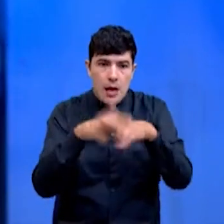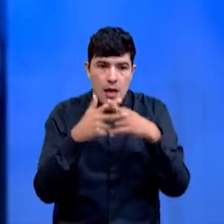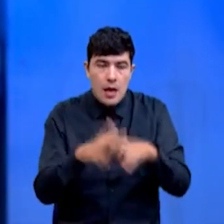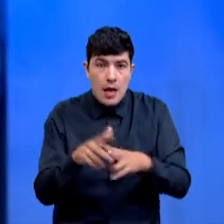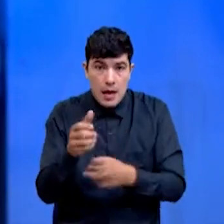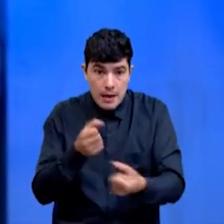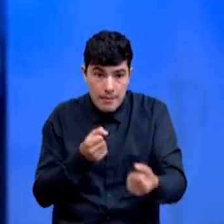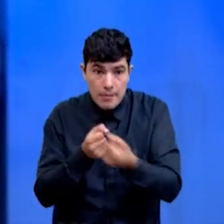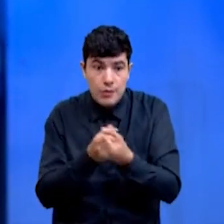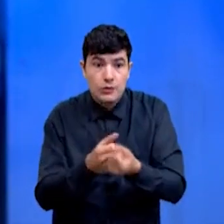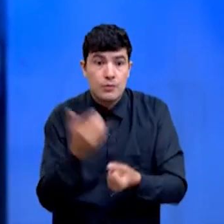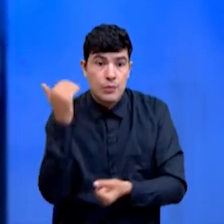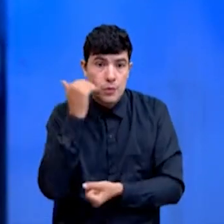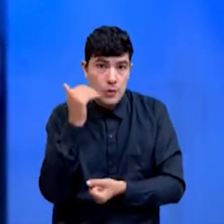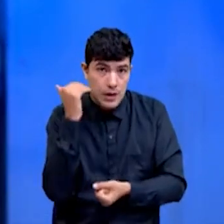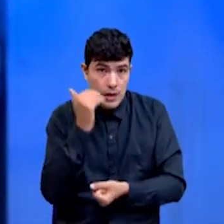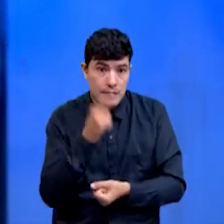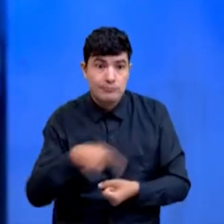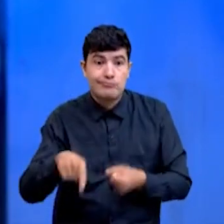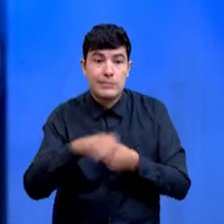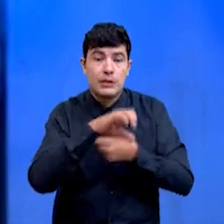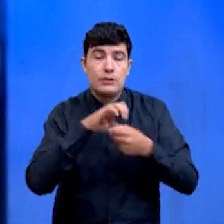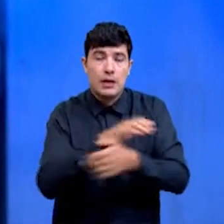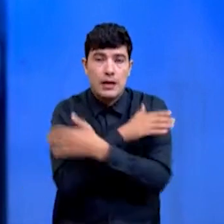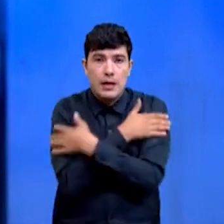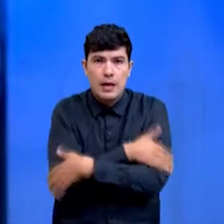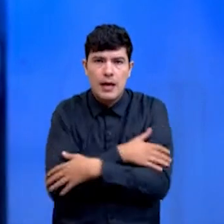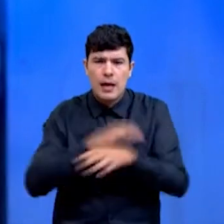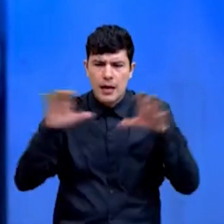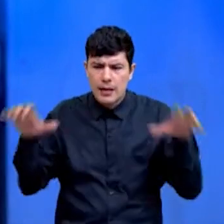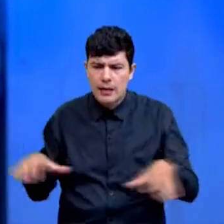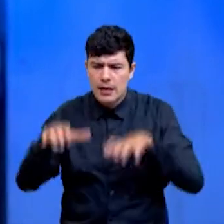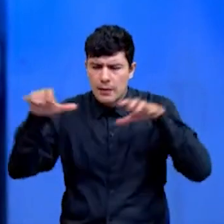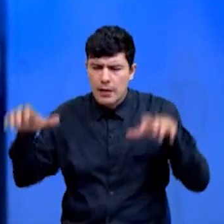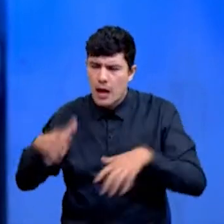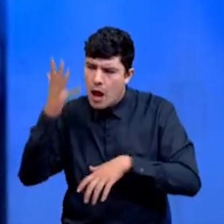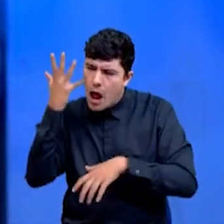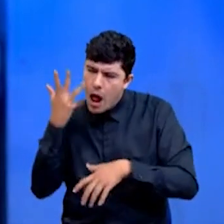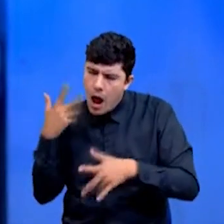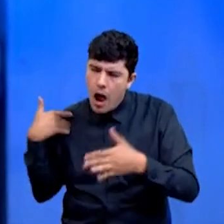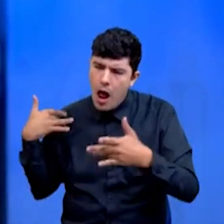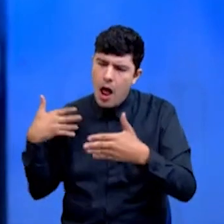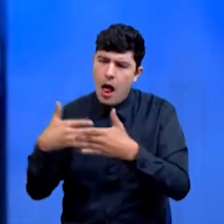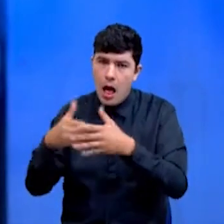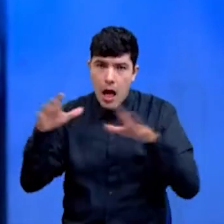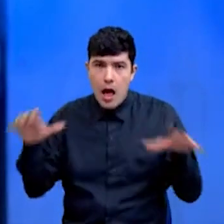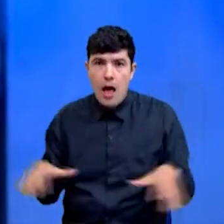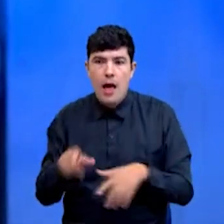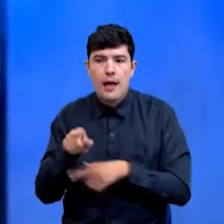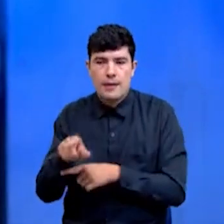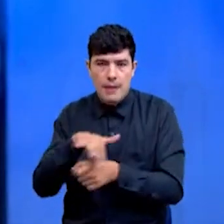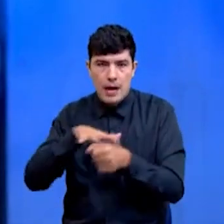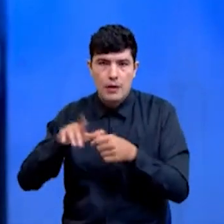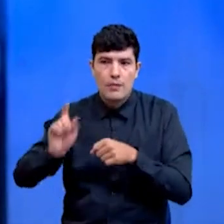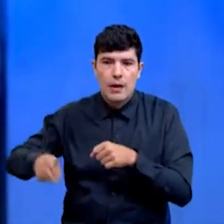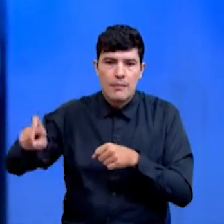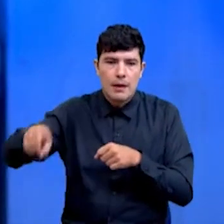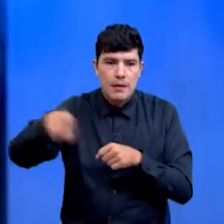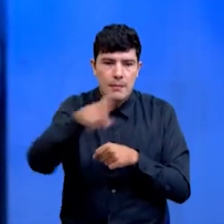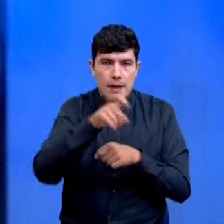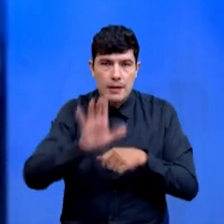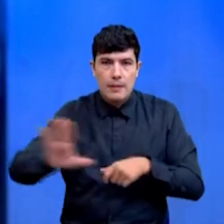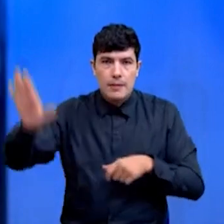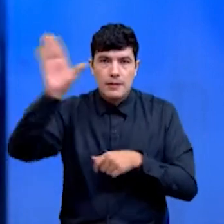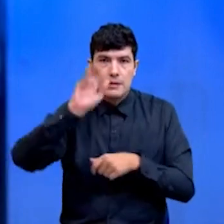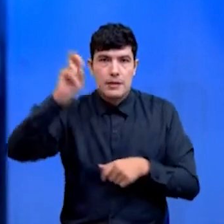vulnerables de la ciudad una actividad que se realiza constantemente en diferentes barrios Pamplona allí en norte de